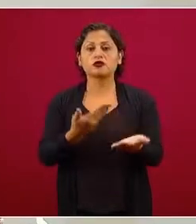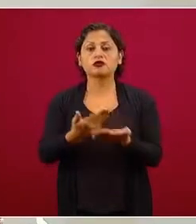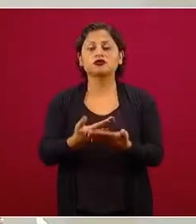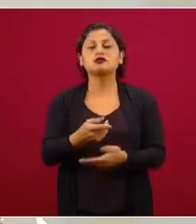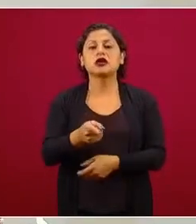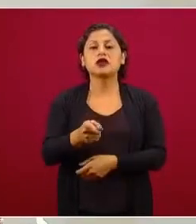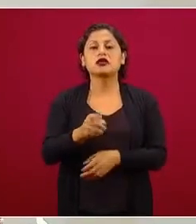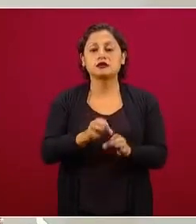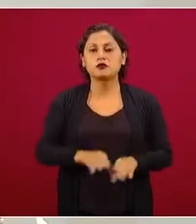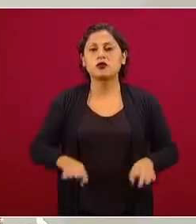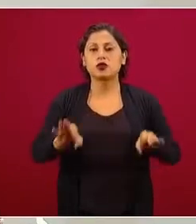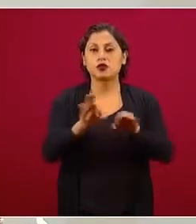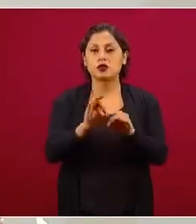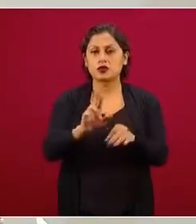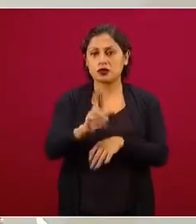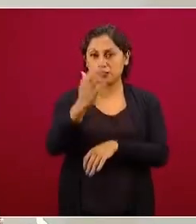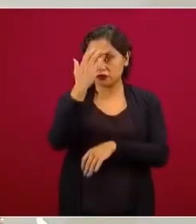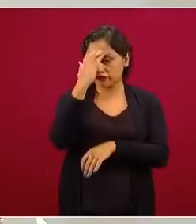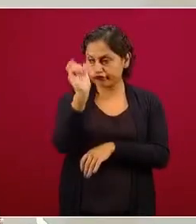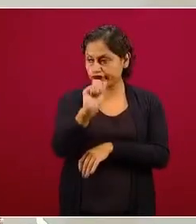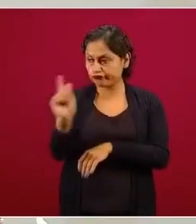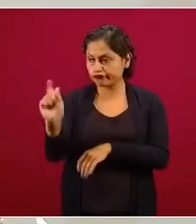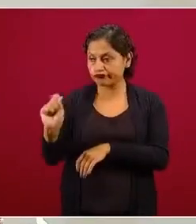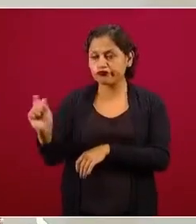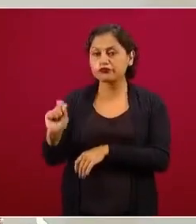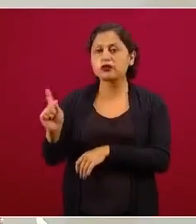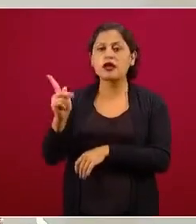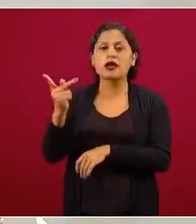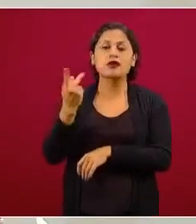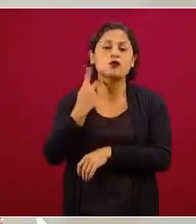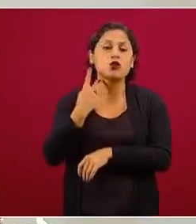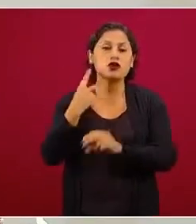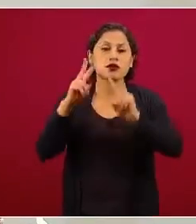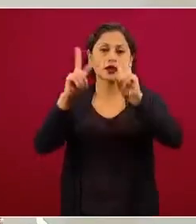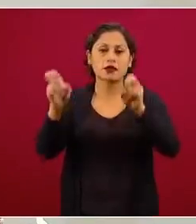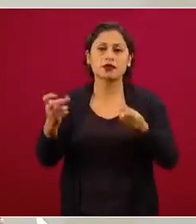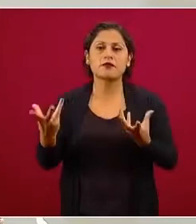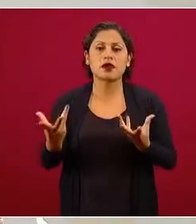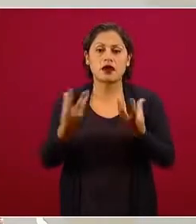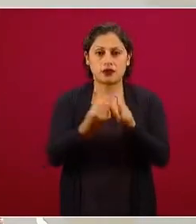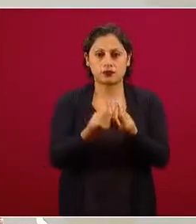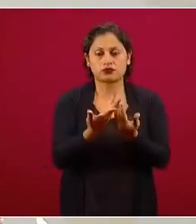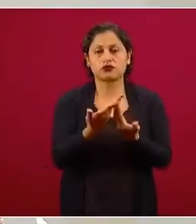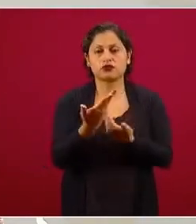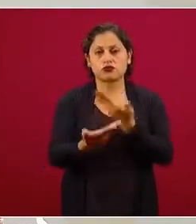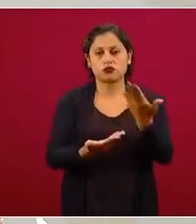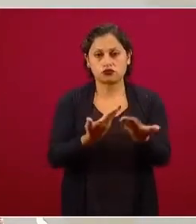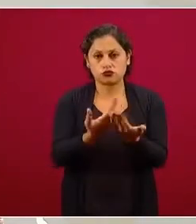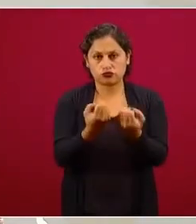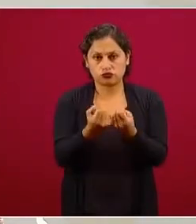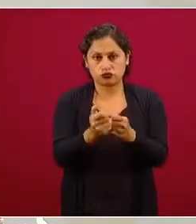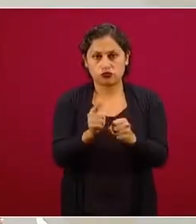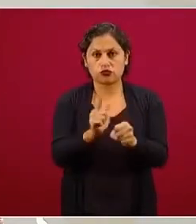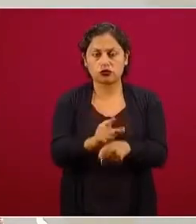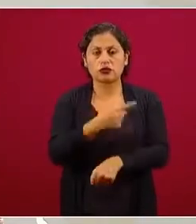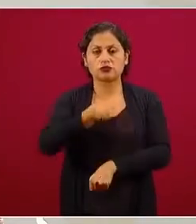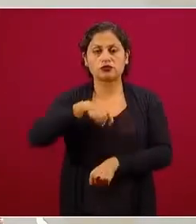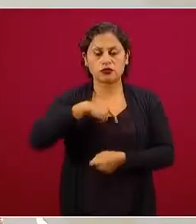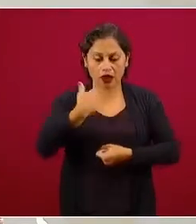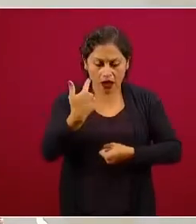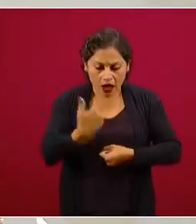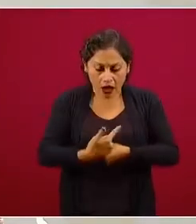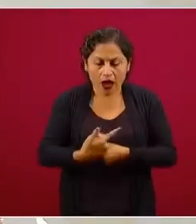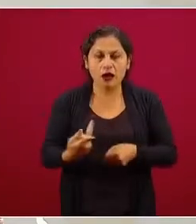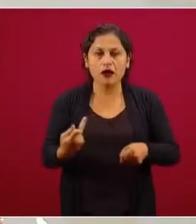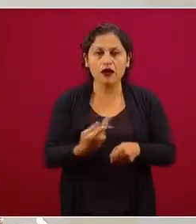y la política pública desde lo social. Reconocer cómo nos encontramos nos permitirá poner la incidencia de la